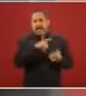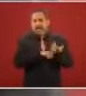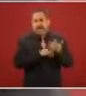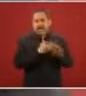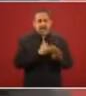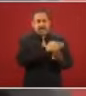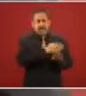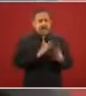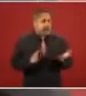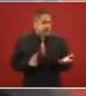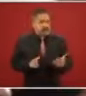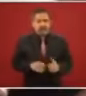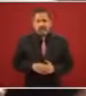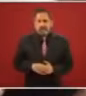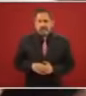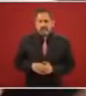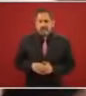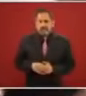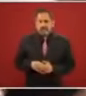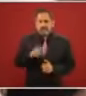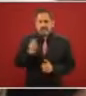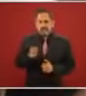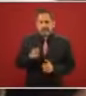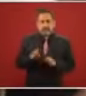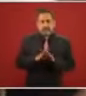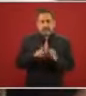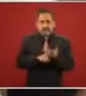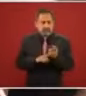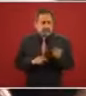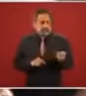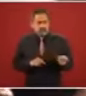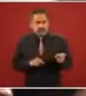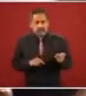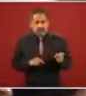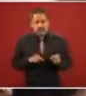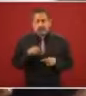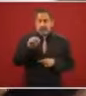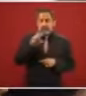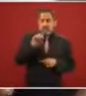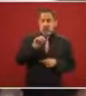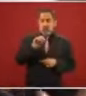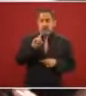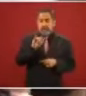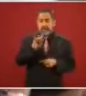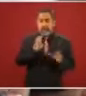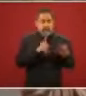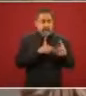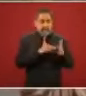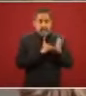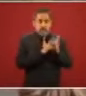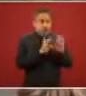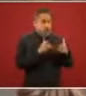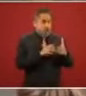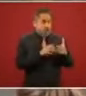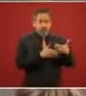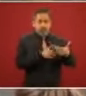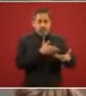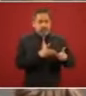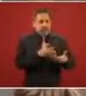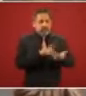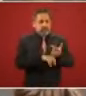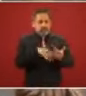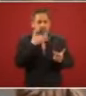ya cuando se estaba cayendo el modelo neoliberal, el régimen de